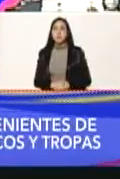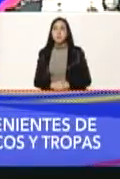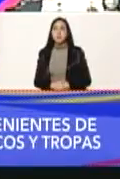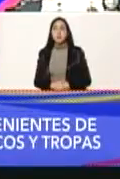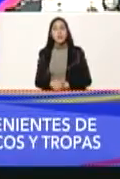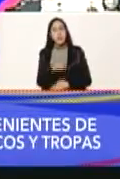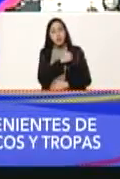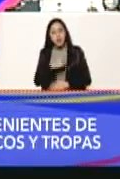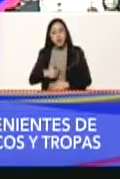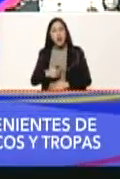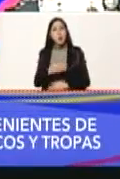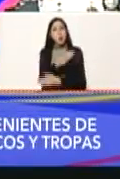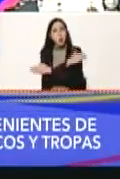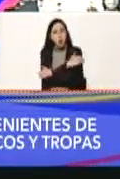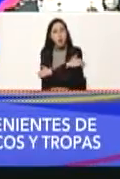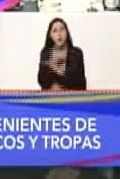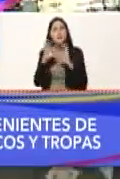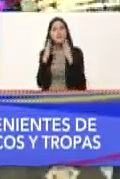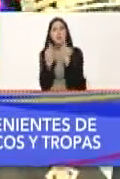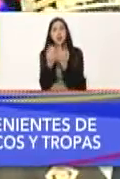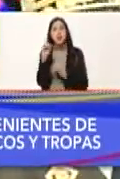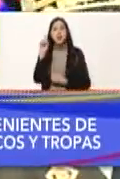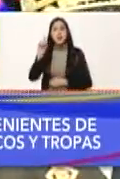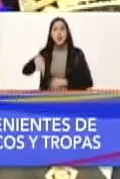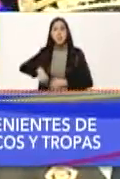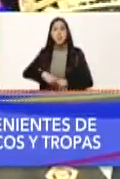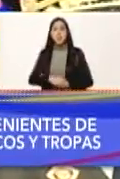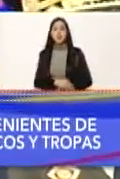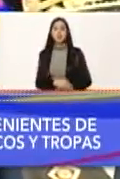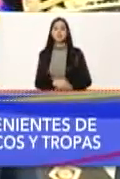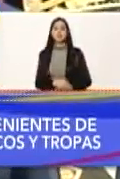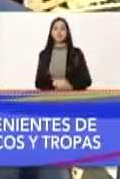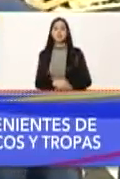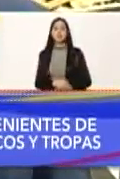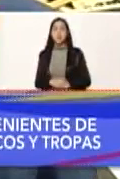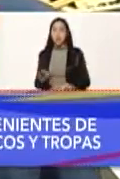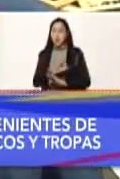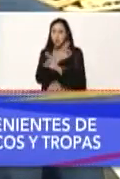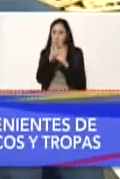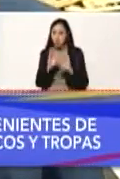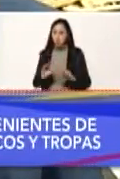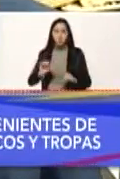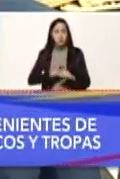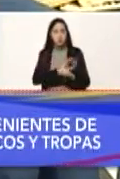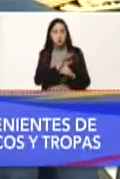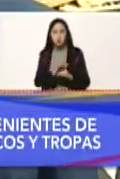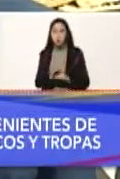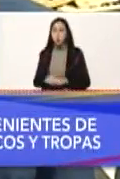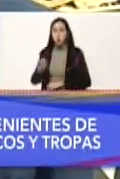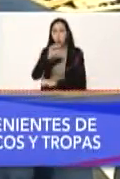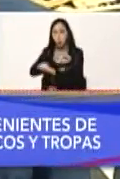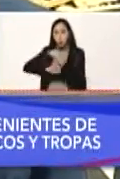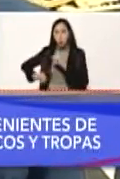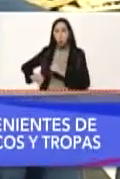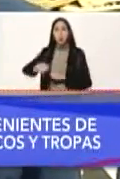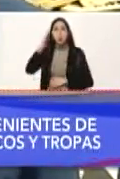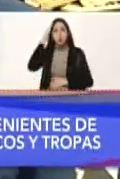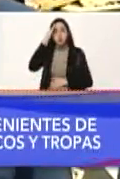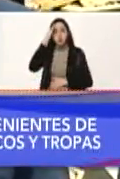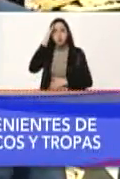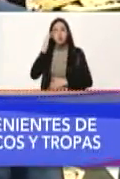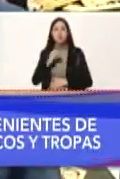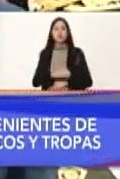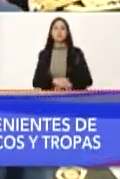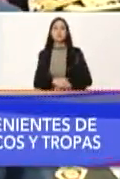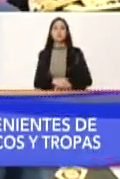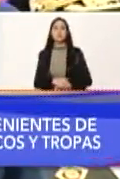Quiero felicitar a sus familiares, que por medidas de bioseguridad de esta pandemia del